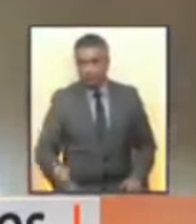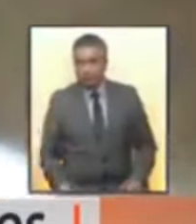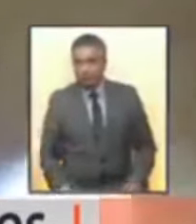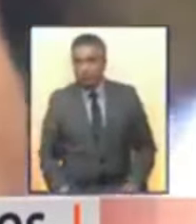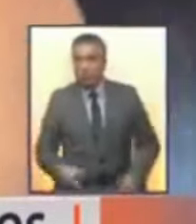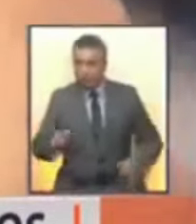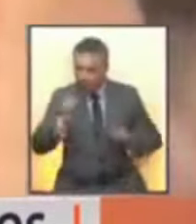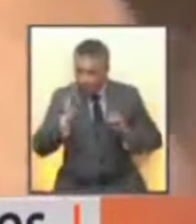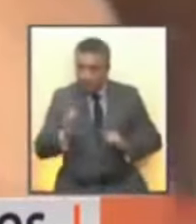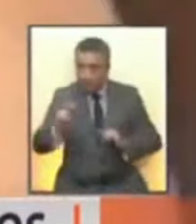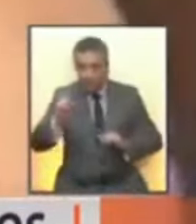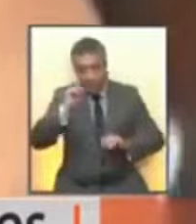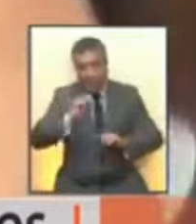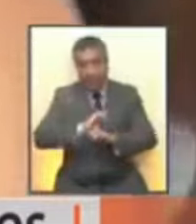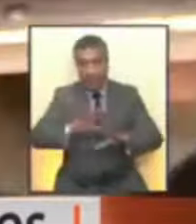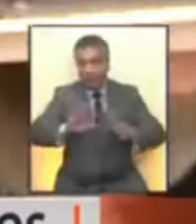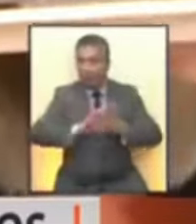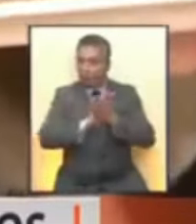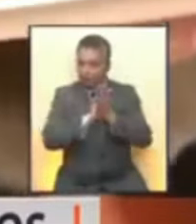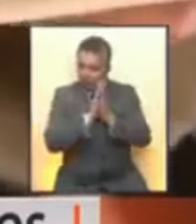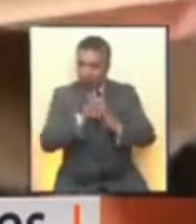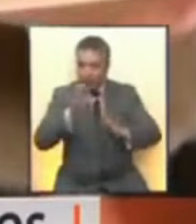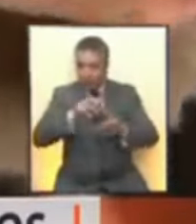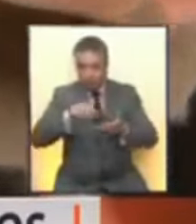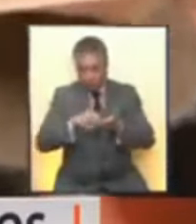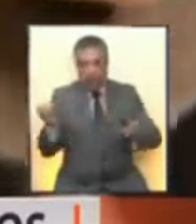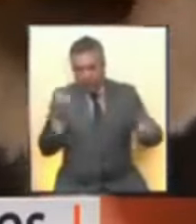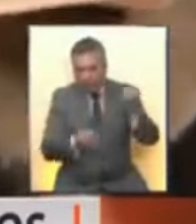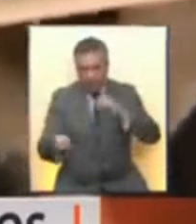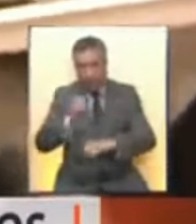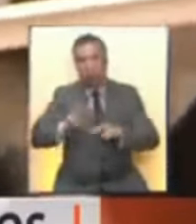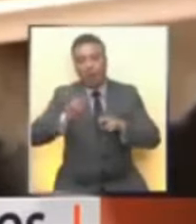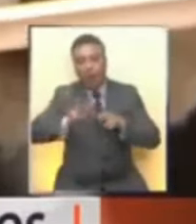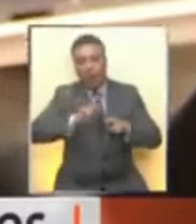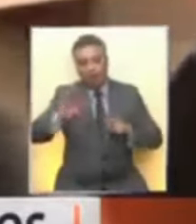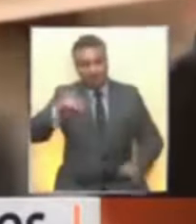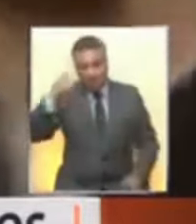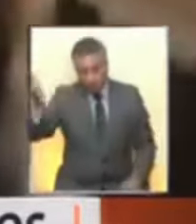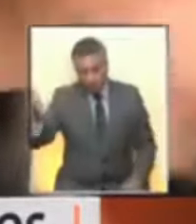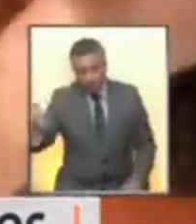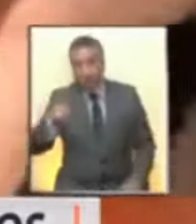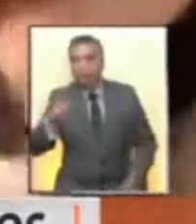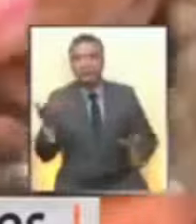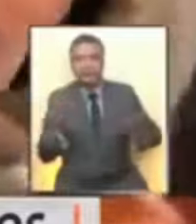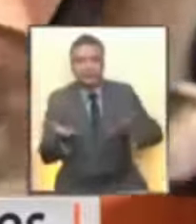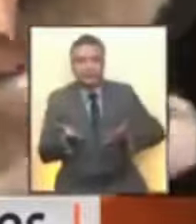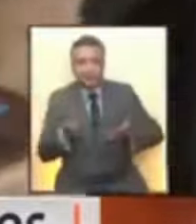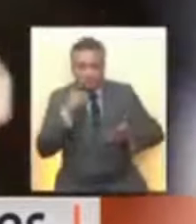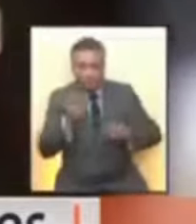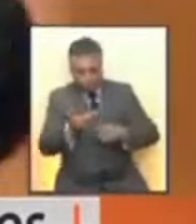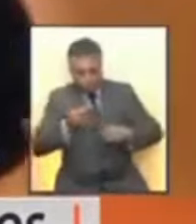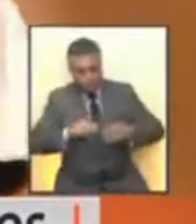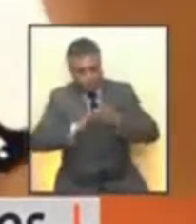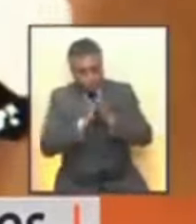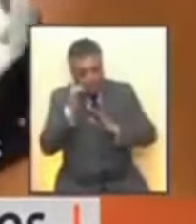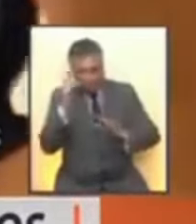Hay que aclarar, sí, que toda la maquinaria y hasta el armado se hace en el extranjero. El mérito está en que detrás de todo el